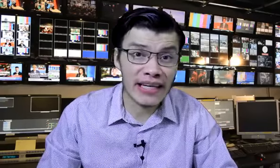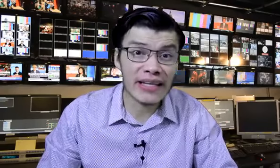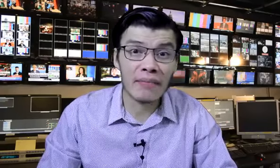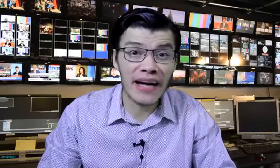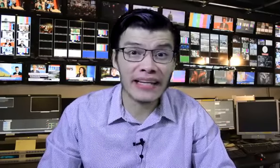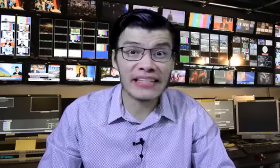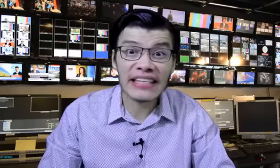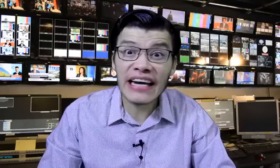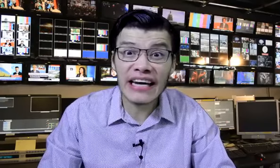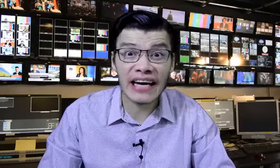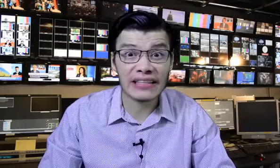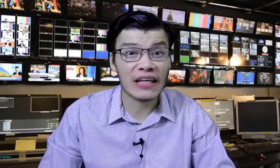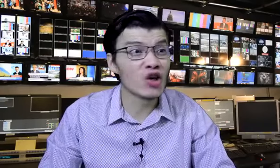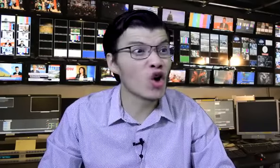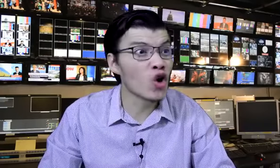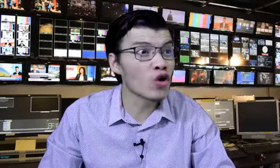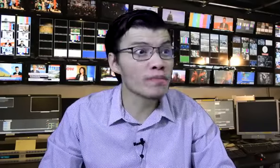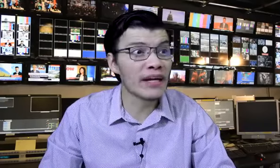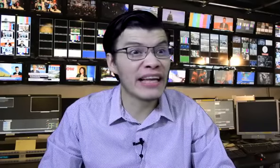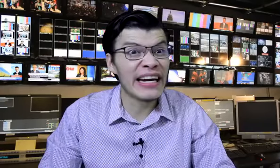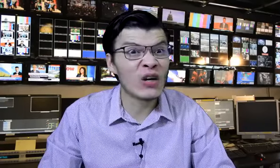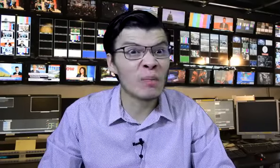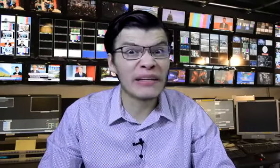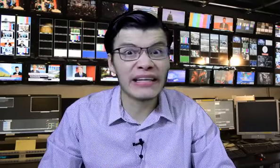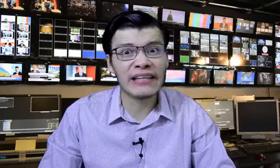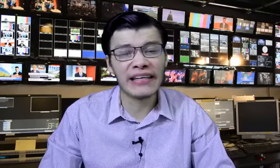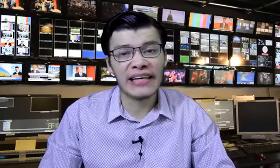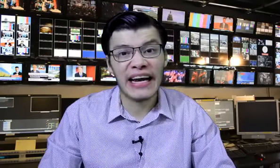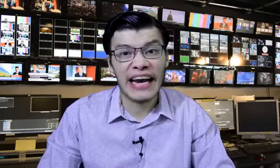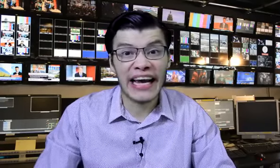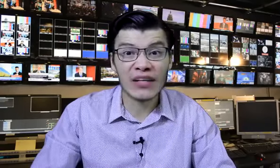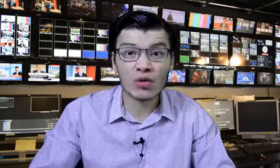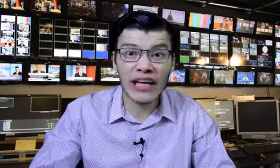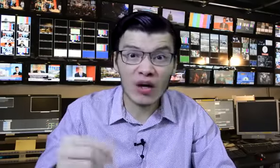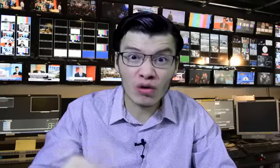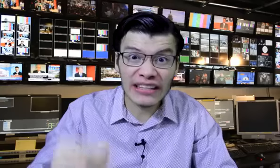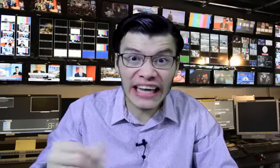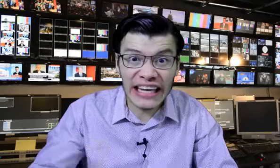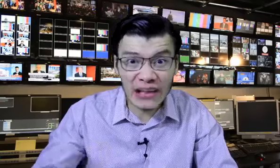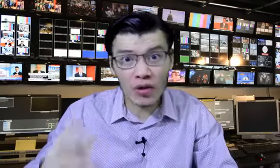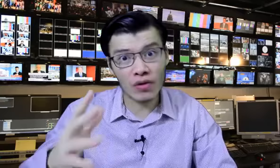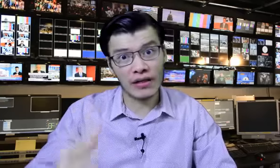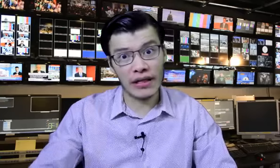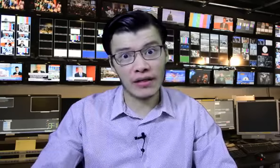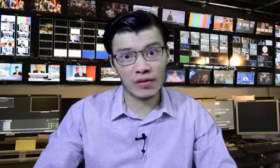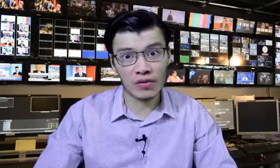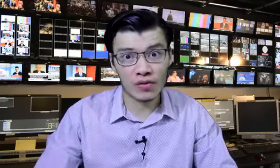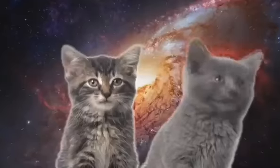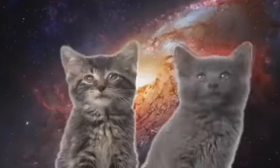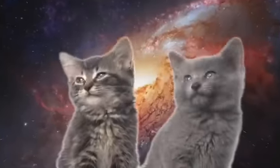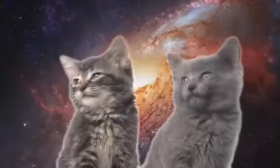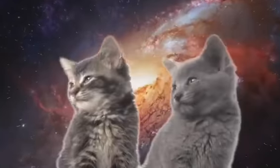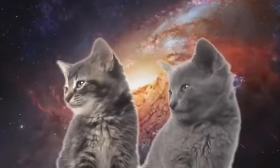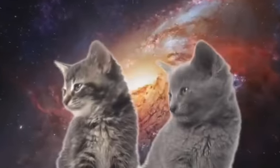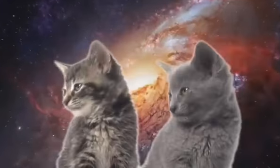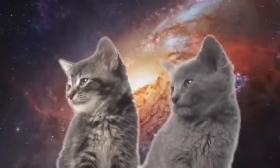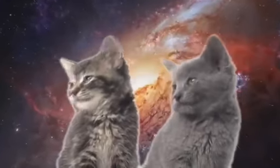tenemos es que esta asamblea tan cínica, tan corrupta y tan incompetente le quedan sus días contaditos, contaditos.